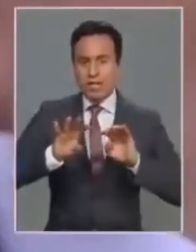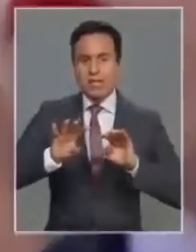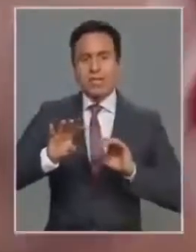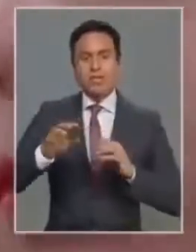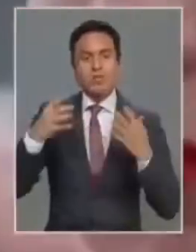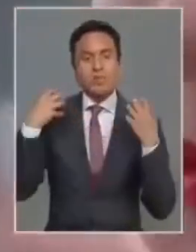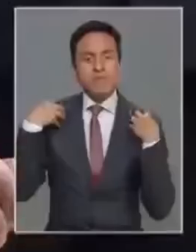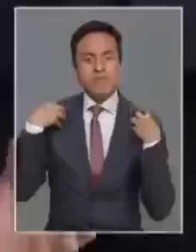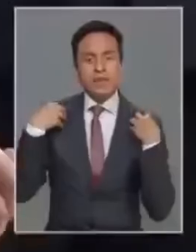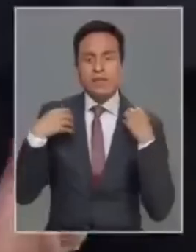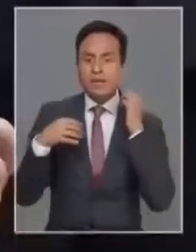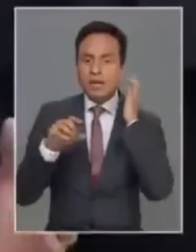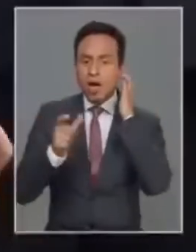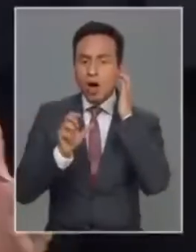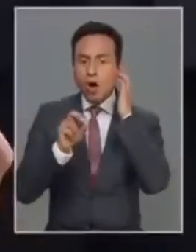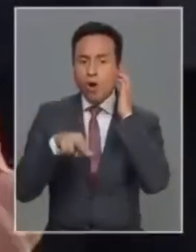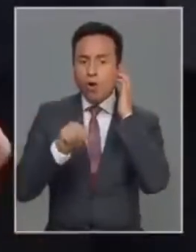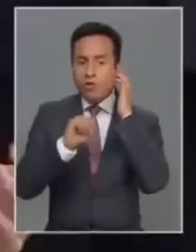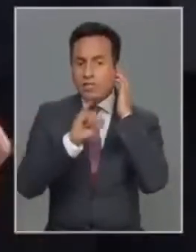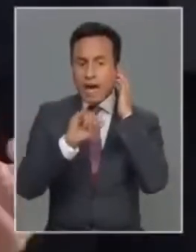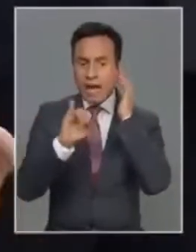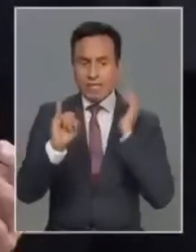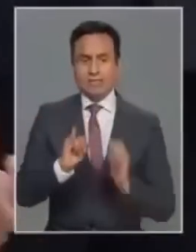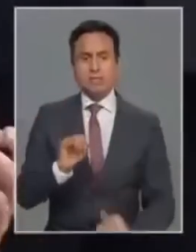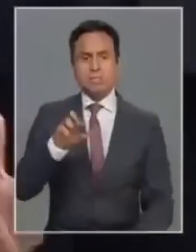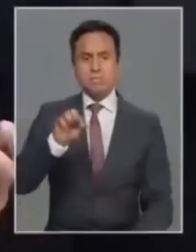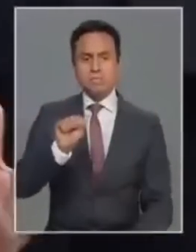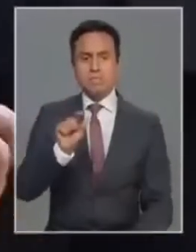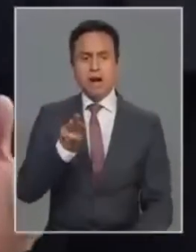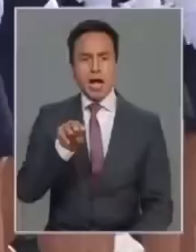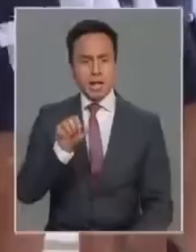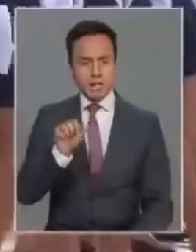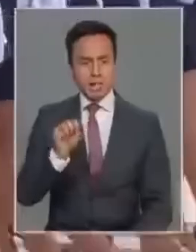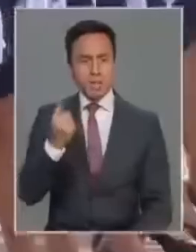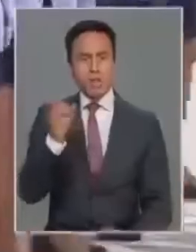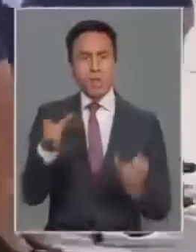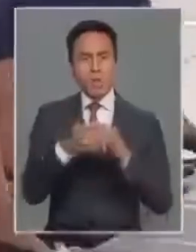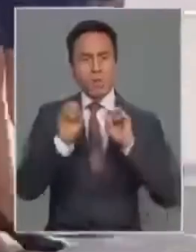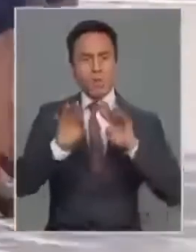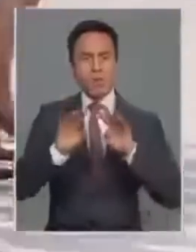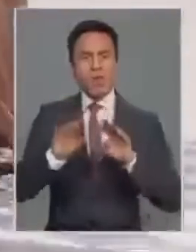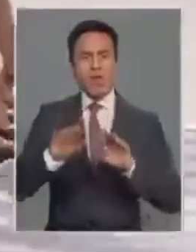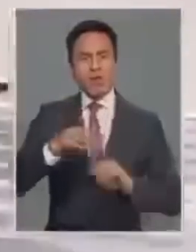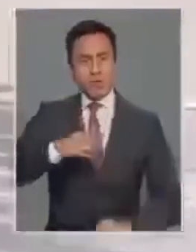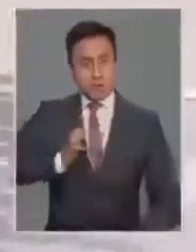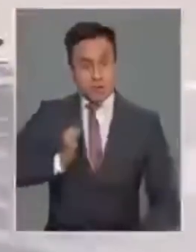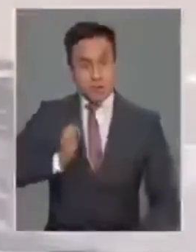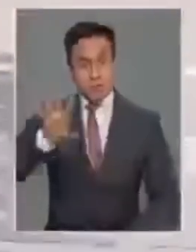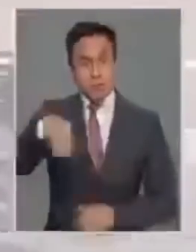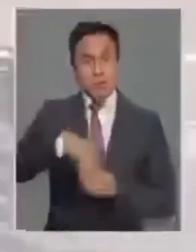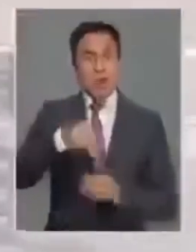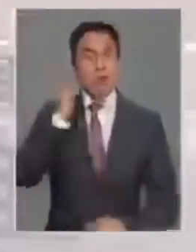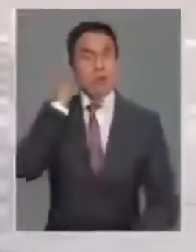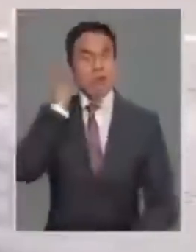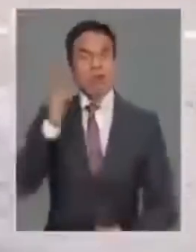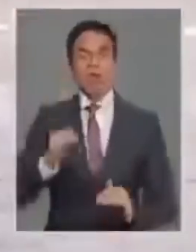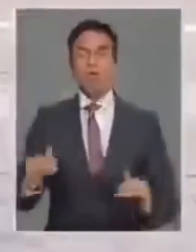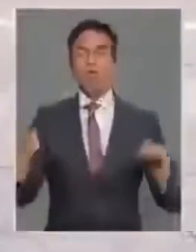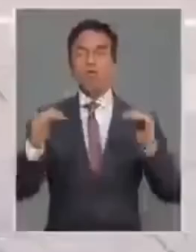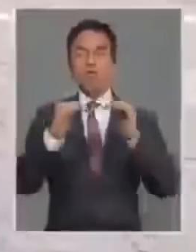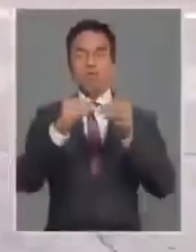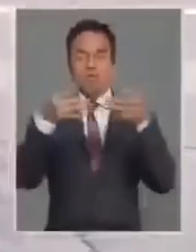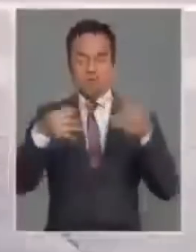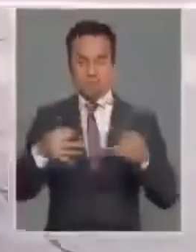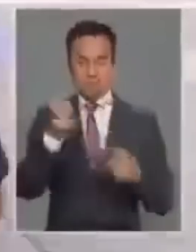subprefecta Catherine González Palma. Desde sus primeros cursos, la Escuela de Investigaciones ha incorporado a la mujer con justa equidad en